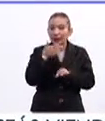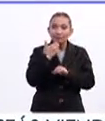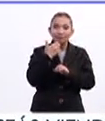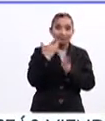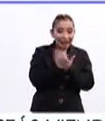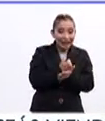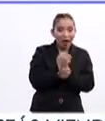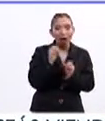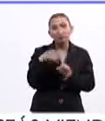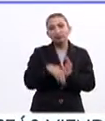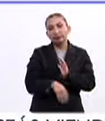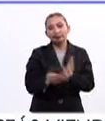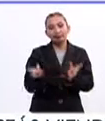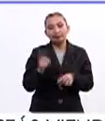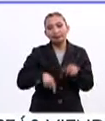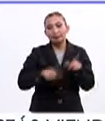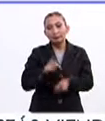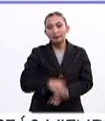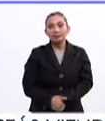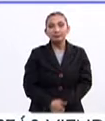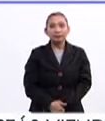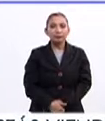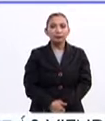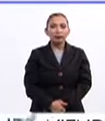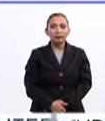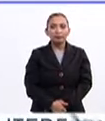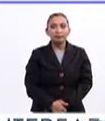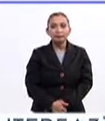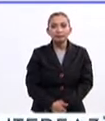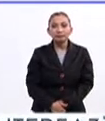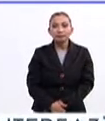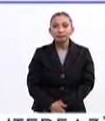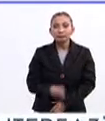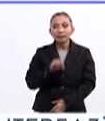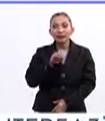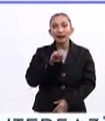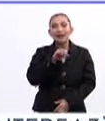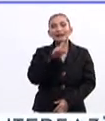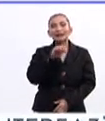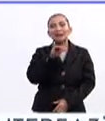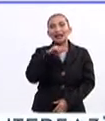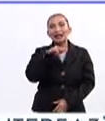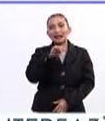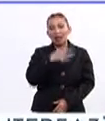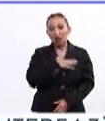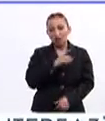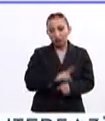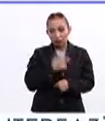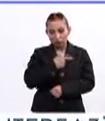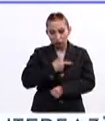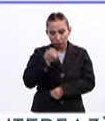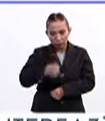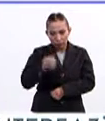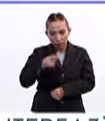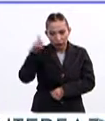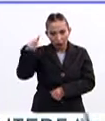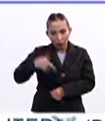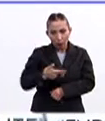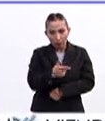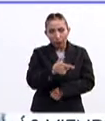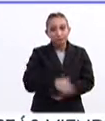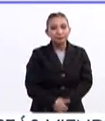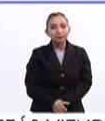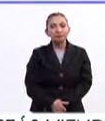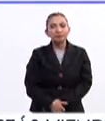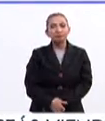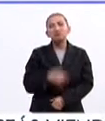puede ser aprobada. Ciania, muy buenos días, me da muchísimo gusto saludarte hasta León,